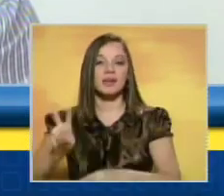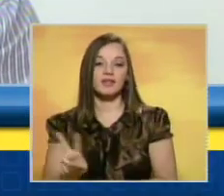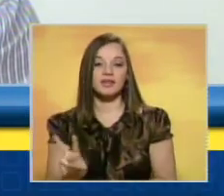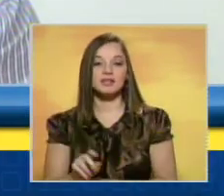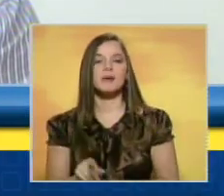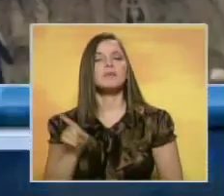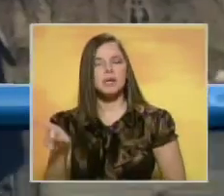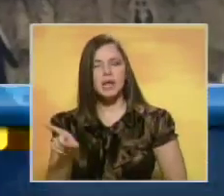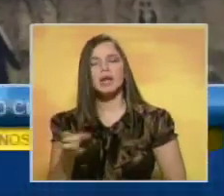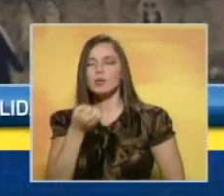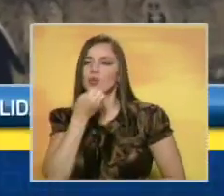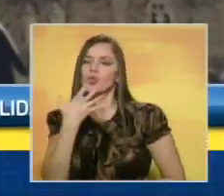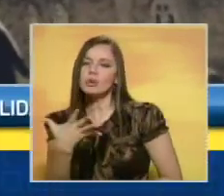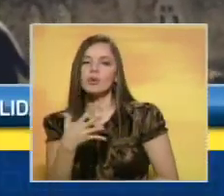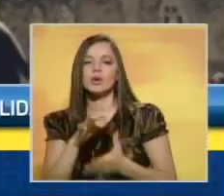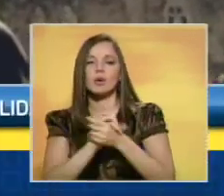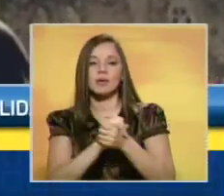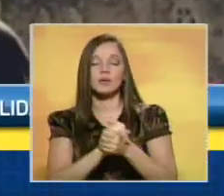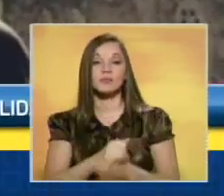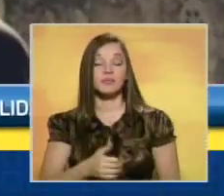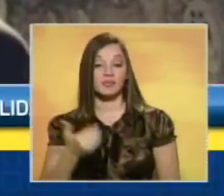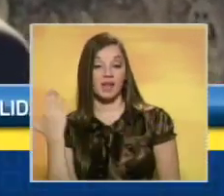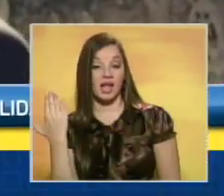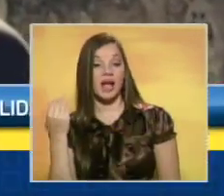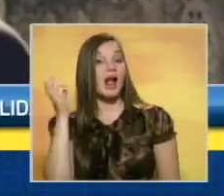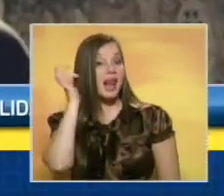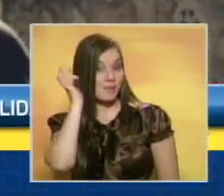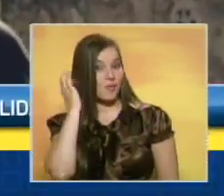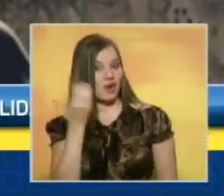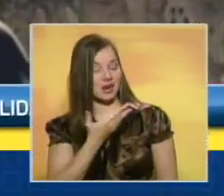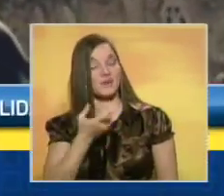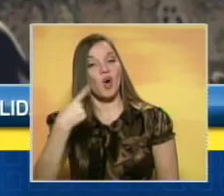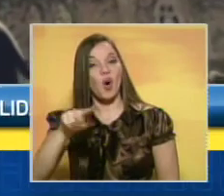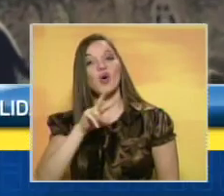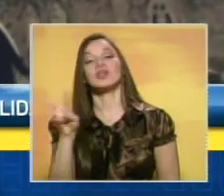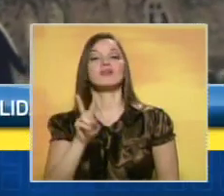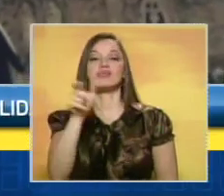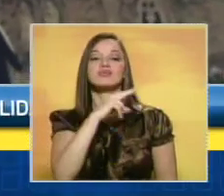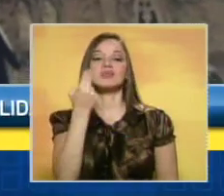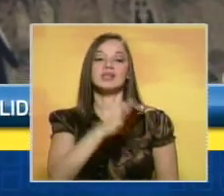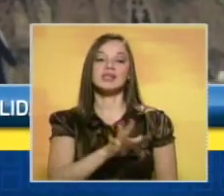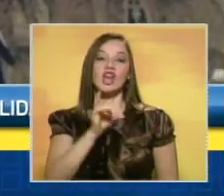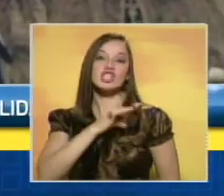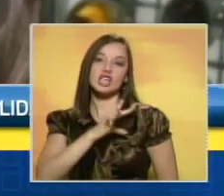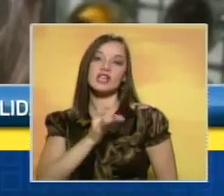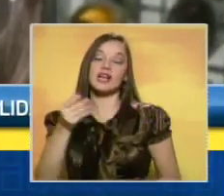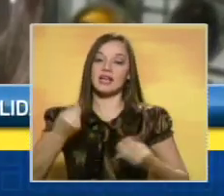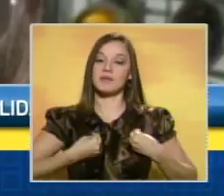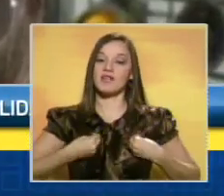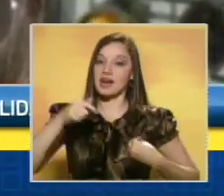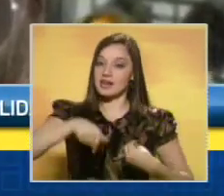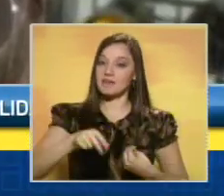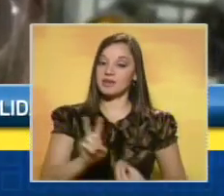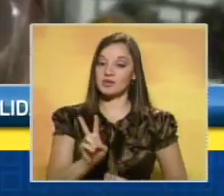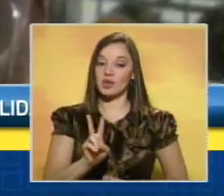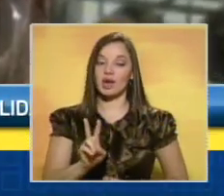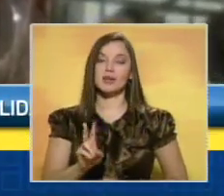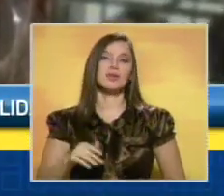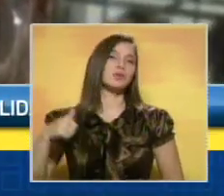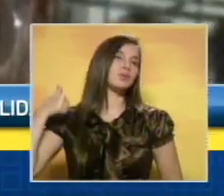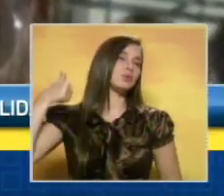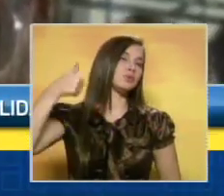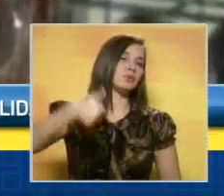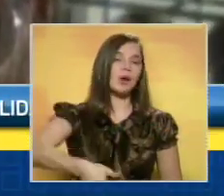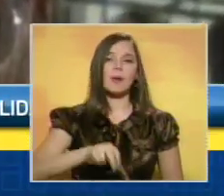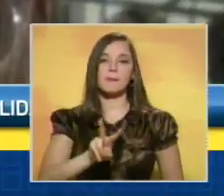Tenía muy buenos amigos. Jimena González, chilena nacionalizada en Venezuela, era una abogada que vivía en el país desde hace más de